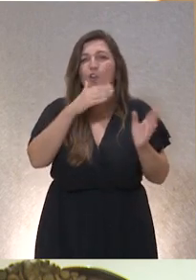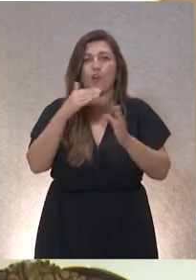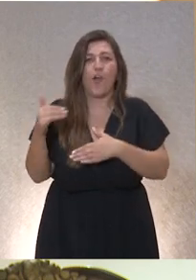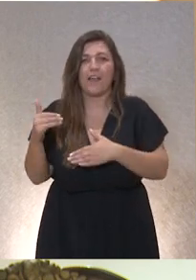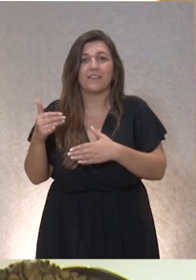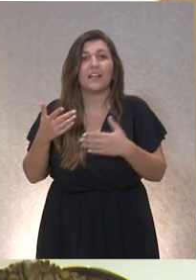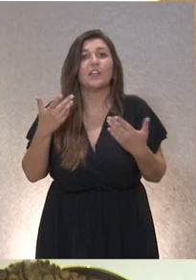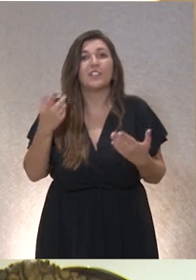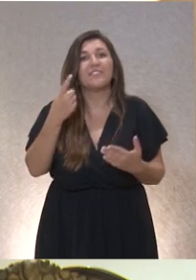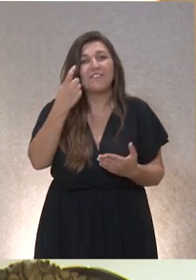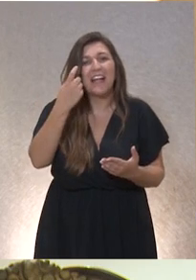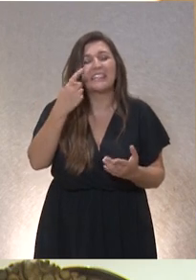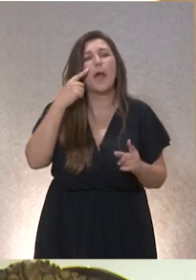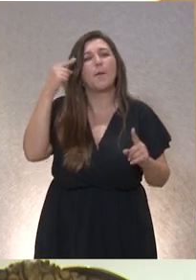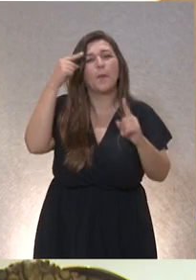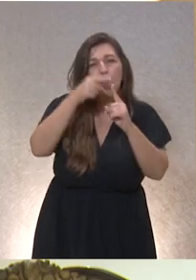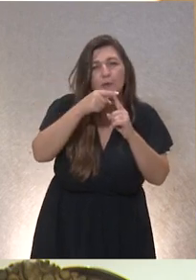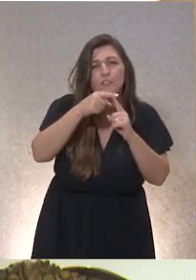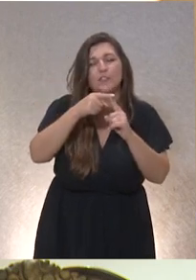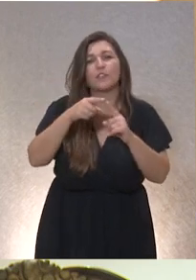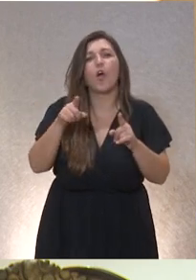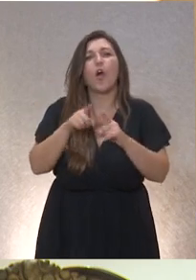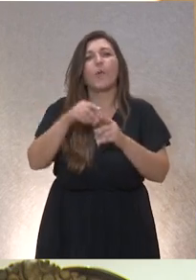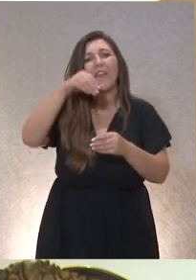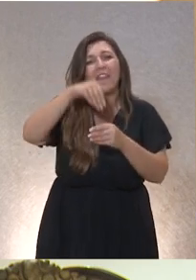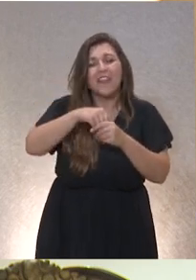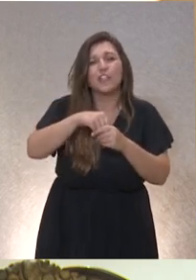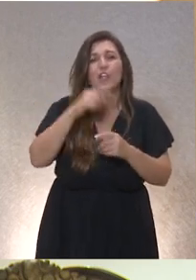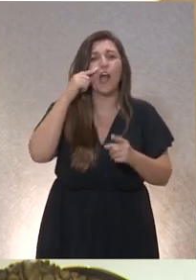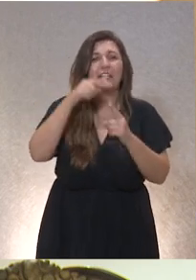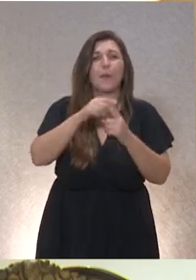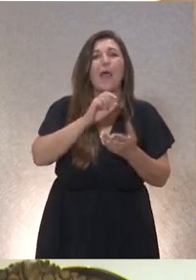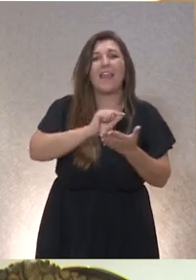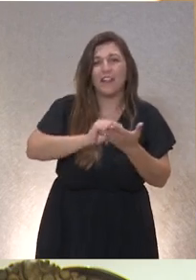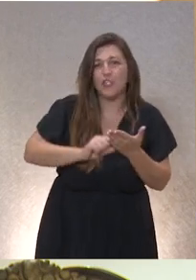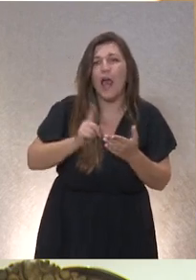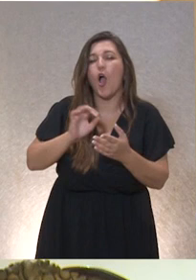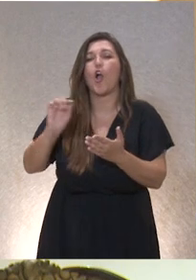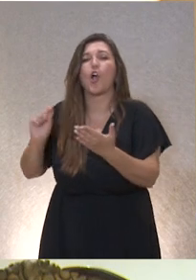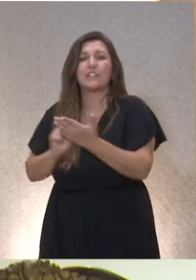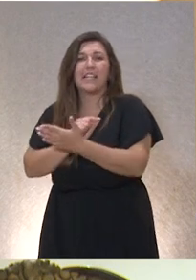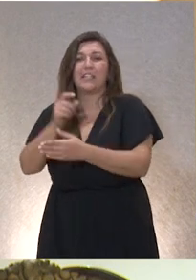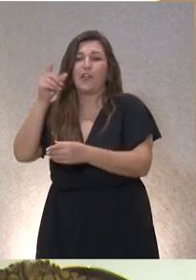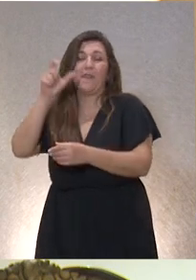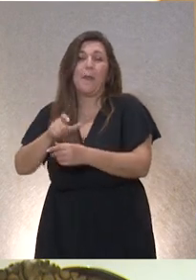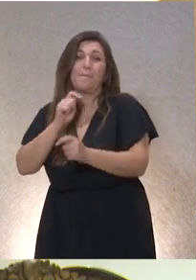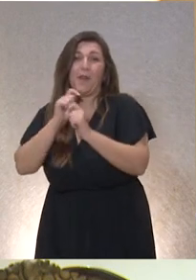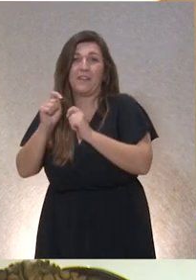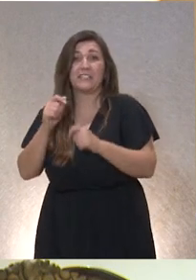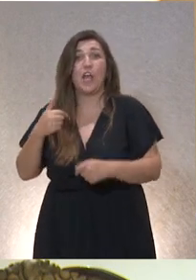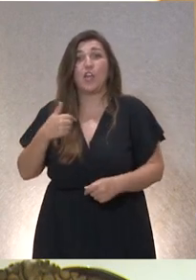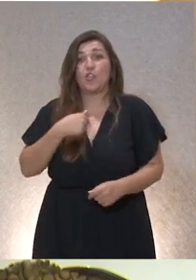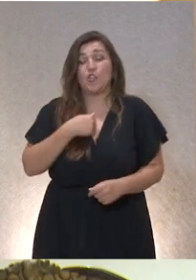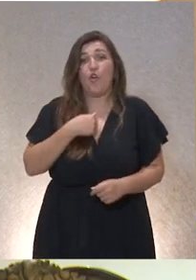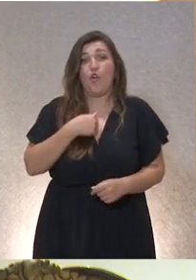parte del propósito del objetivo central de las editoras ni de los contratos de los periodistas yo he pedido en varias